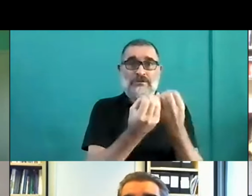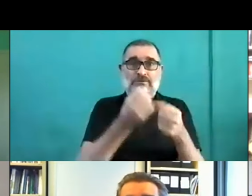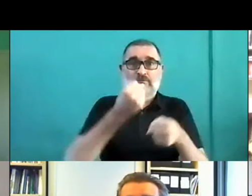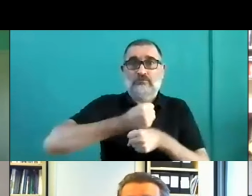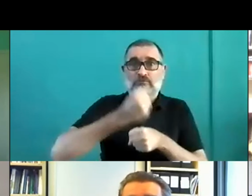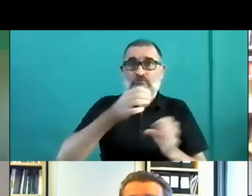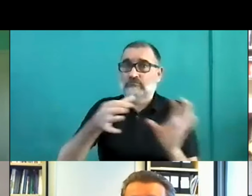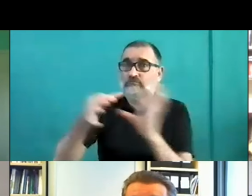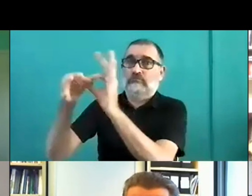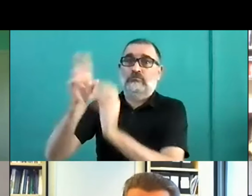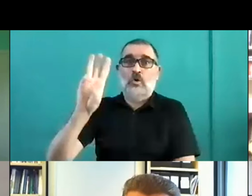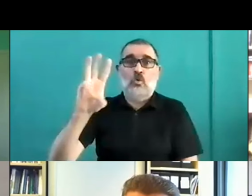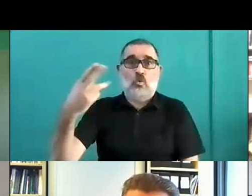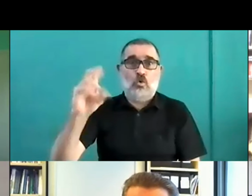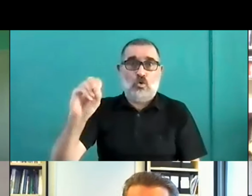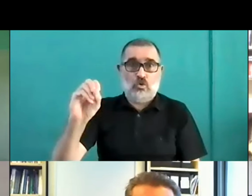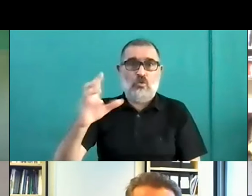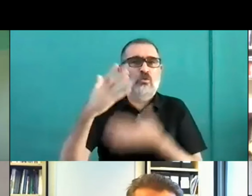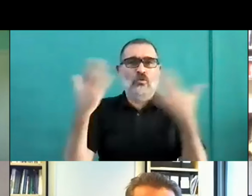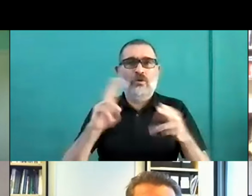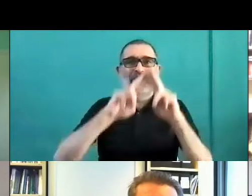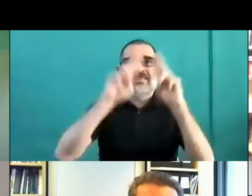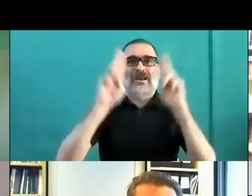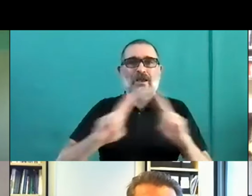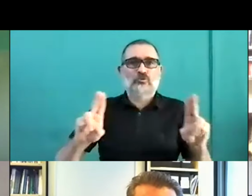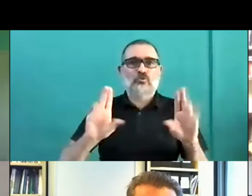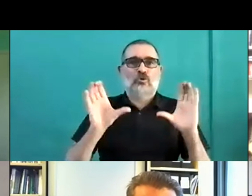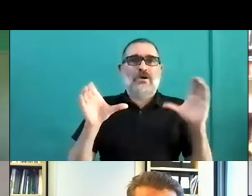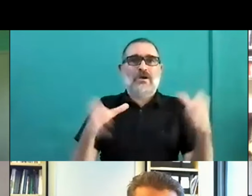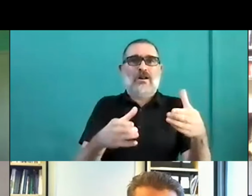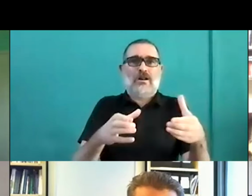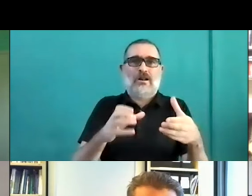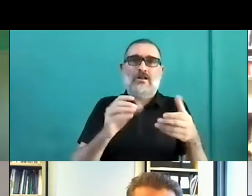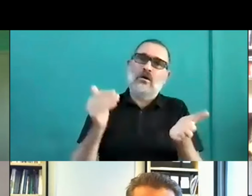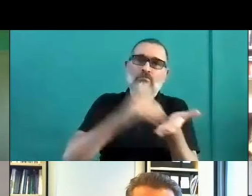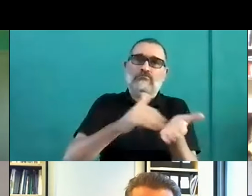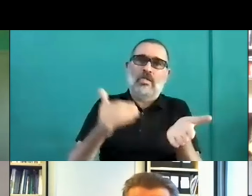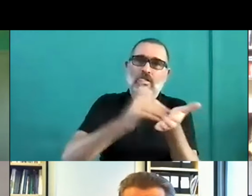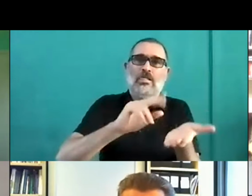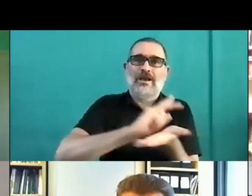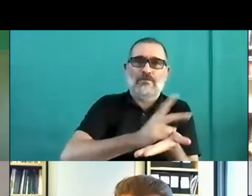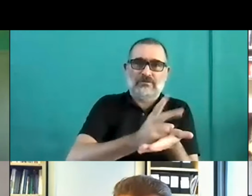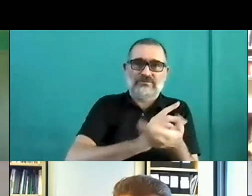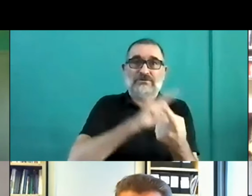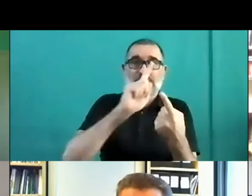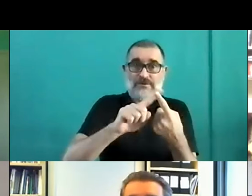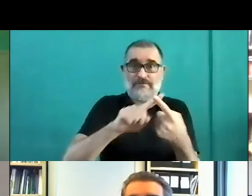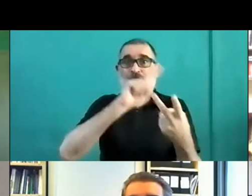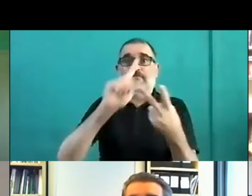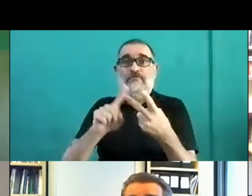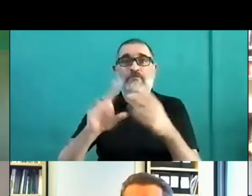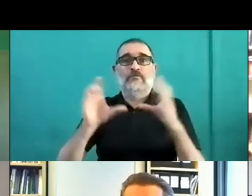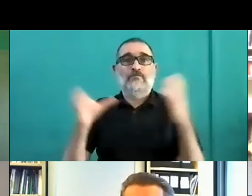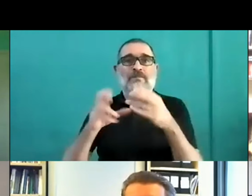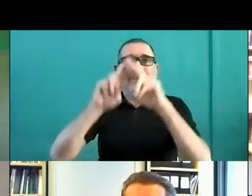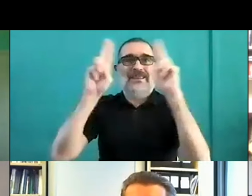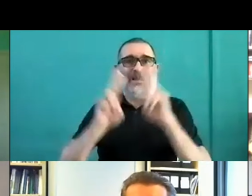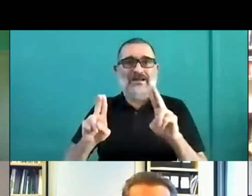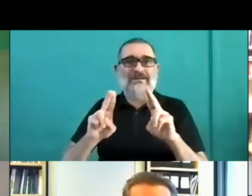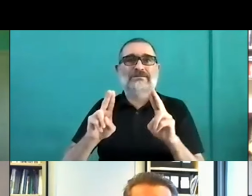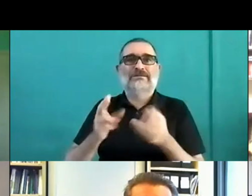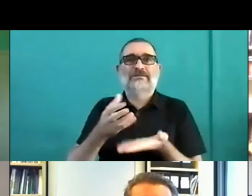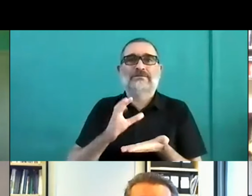hemos venido trabajando de la mano en las últimas 2 décadas. Hoy hemos invitado a los directores